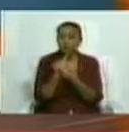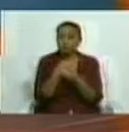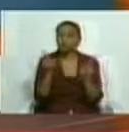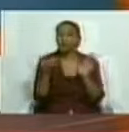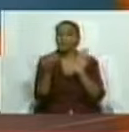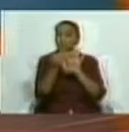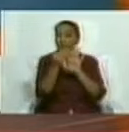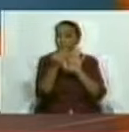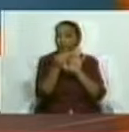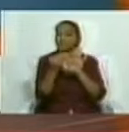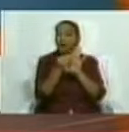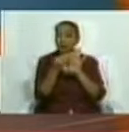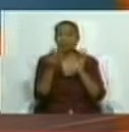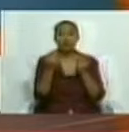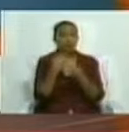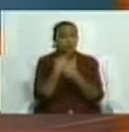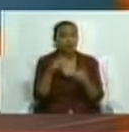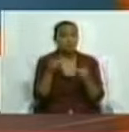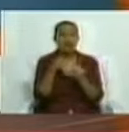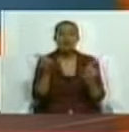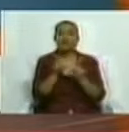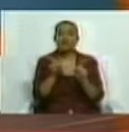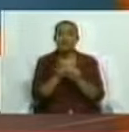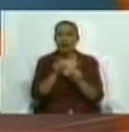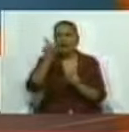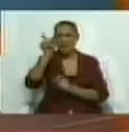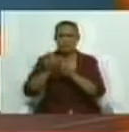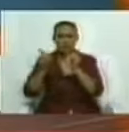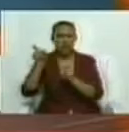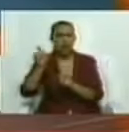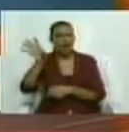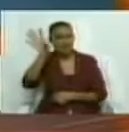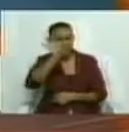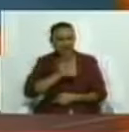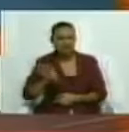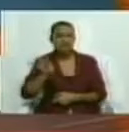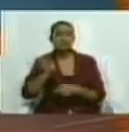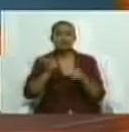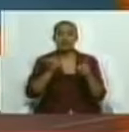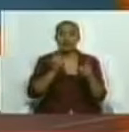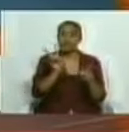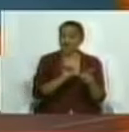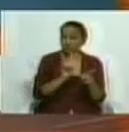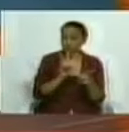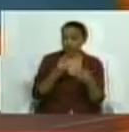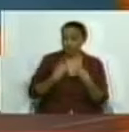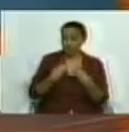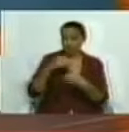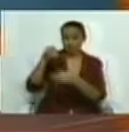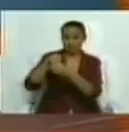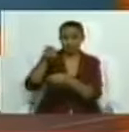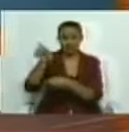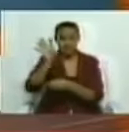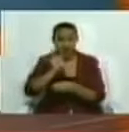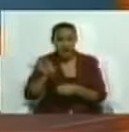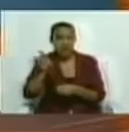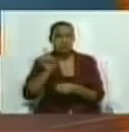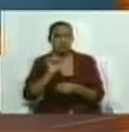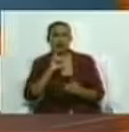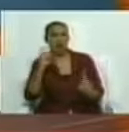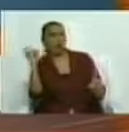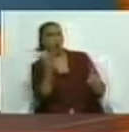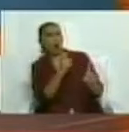perseguir ofender de otra manera diferente a las que ya he mencionado a la democracia